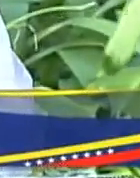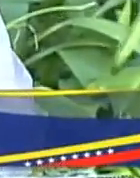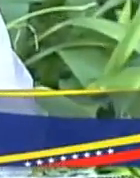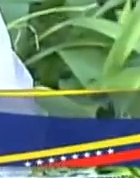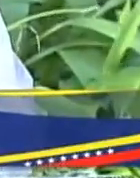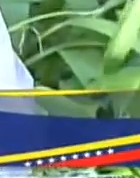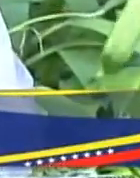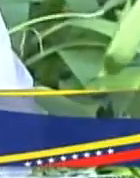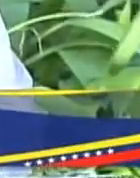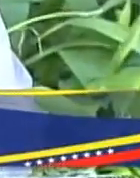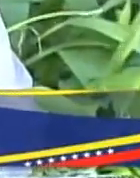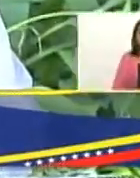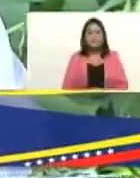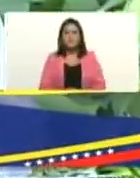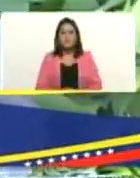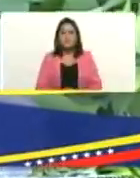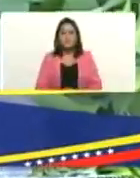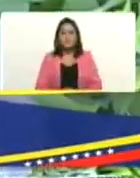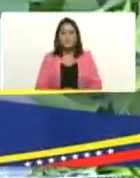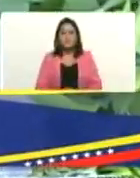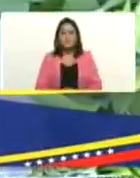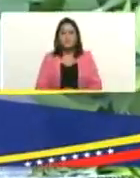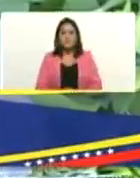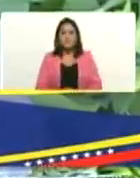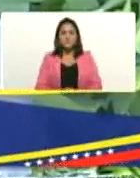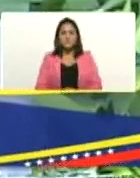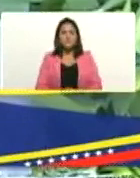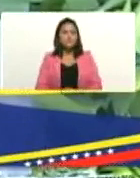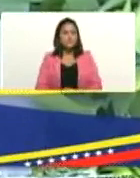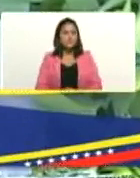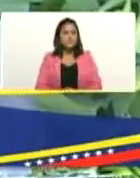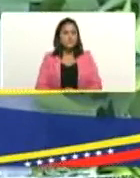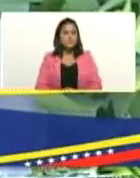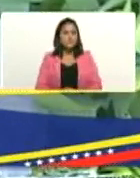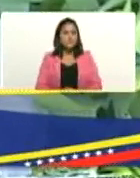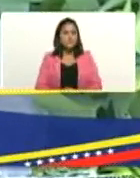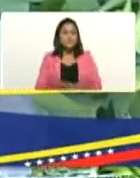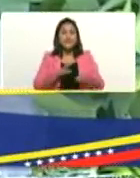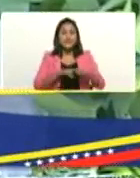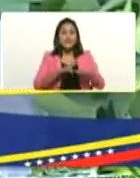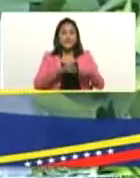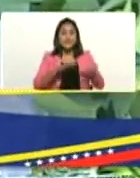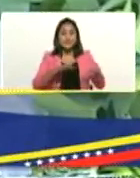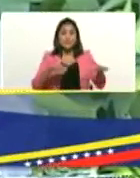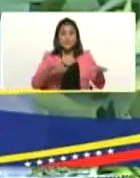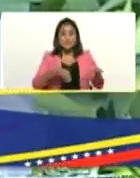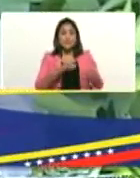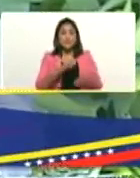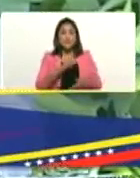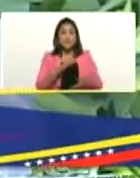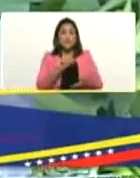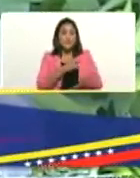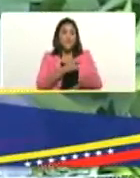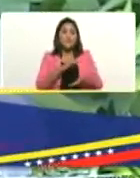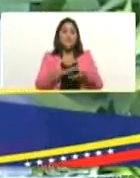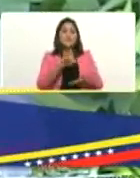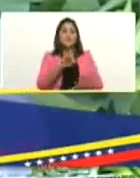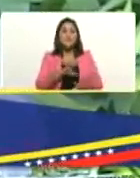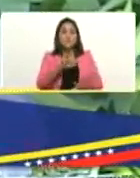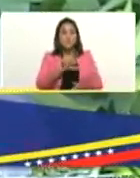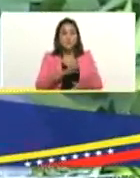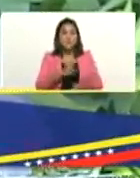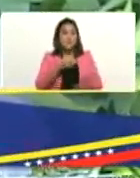caraqueño, niño parroquiano, niño ucevista, venir a estos espacios a